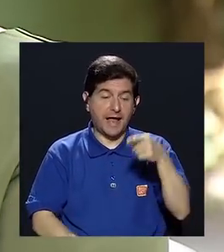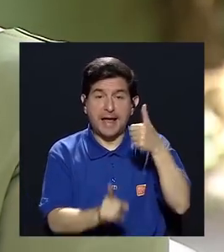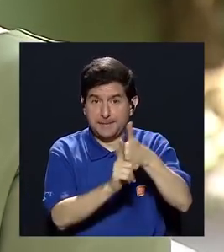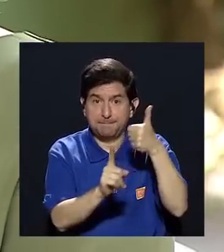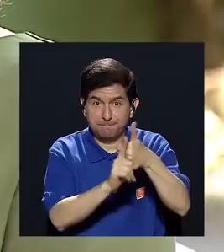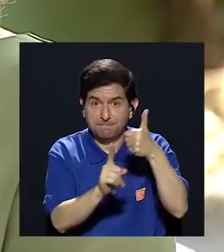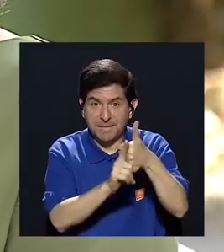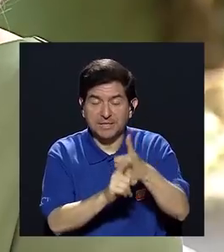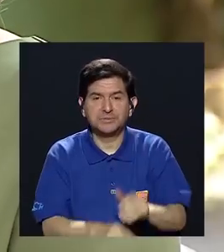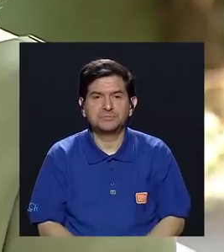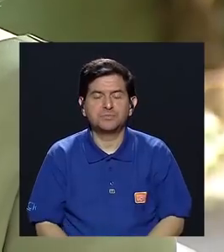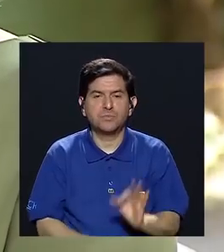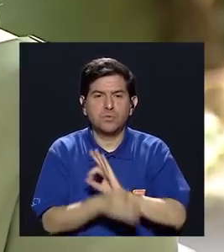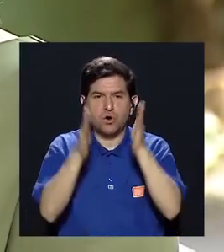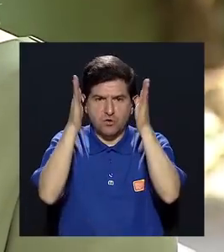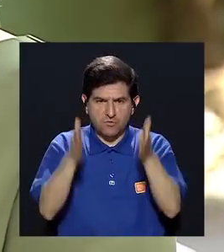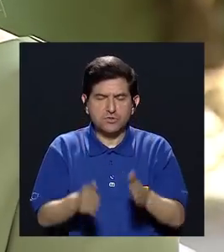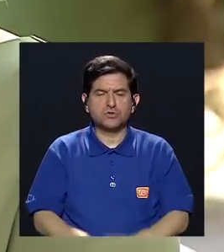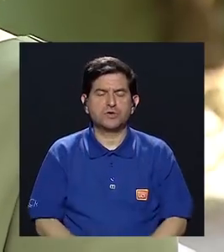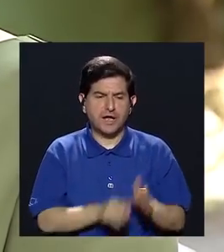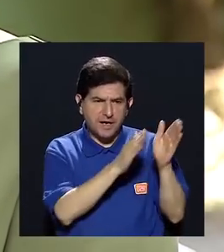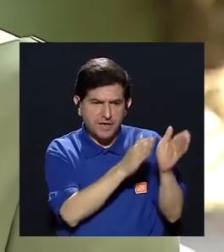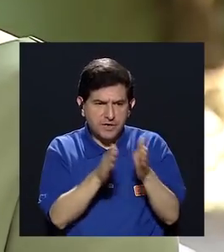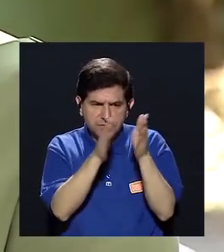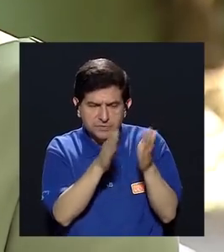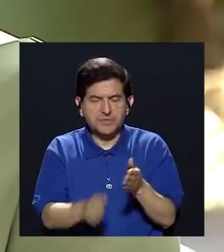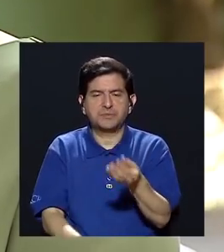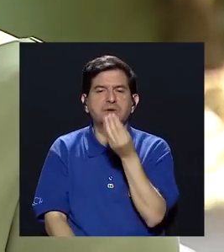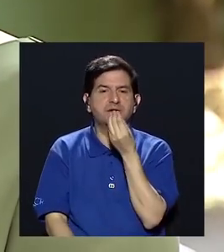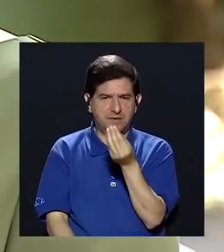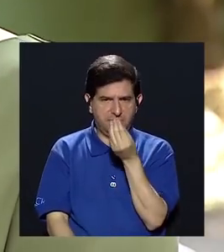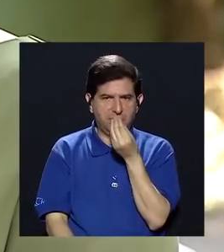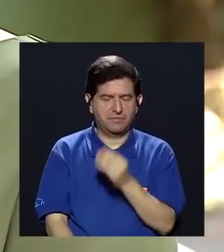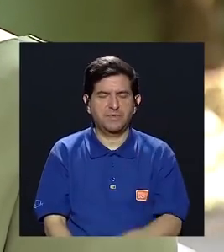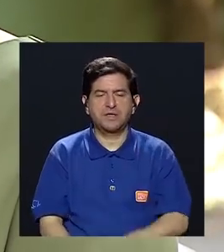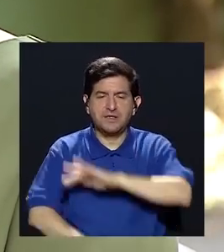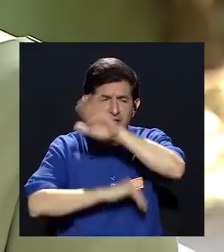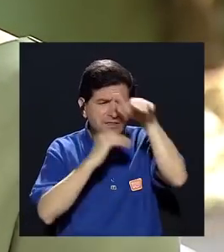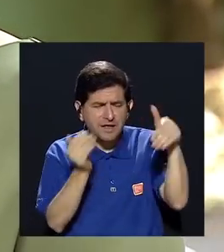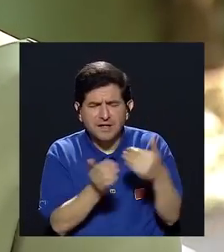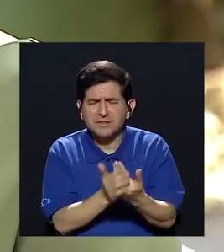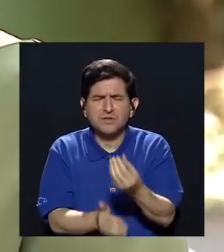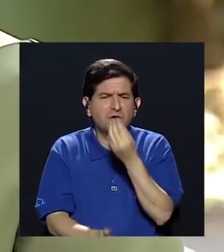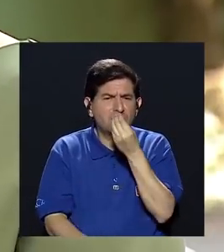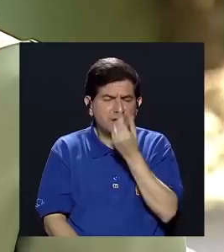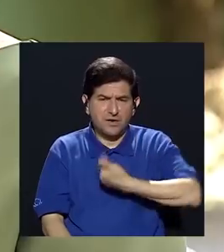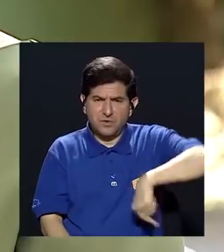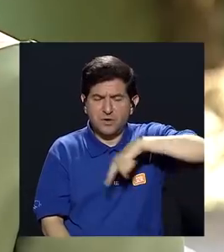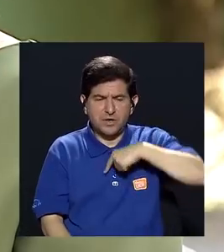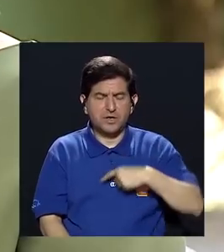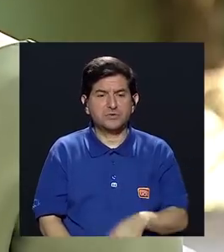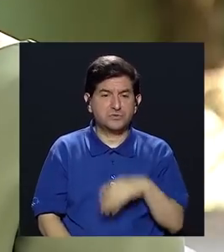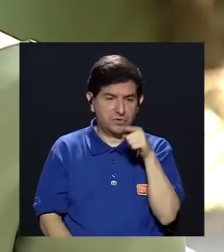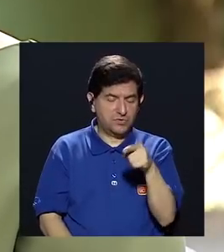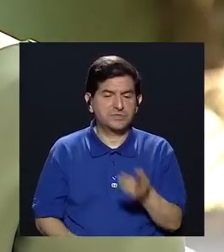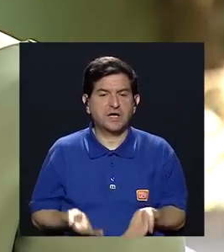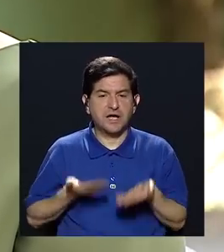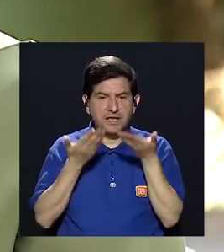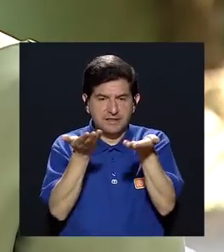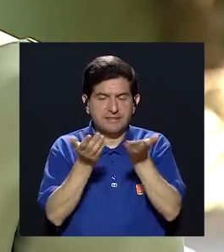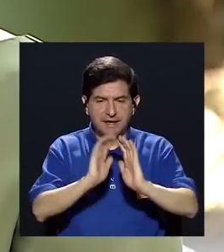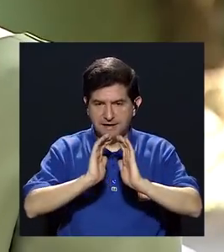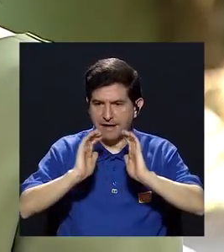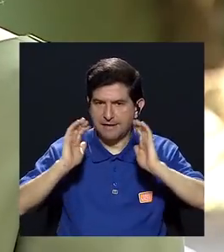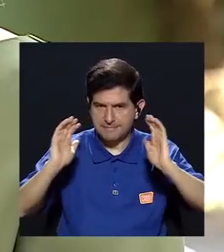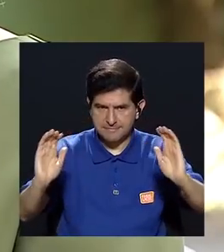Ahí mismo están funcionarias que se encargan de preparar los alimentos. Todos los alimentos que nosotros les preparamos a estos